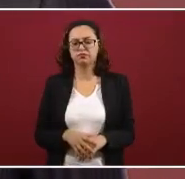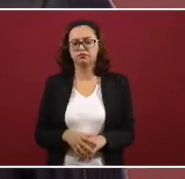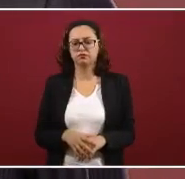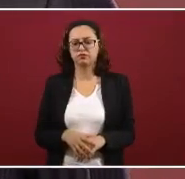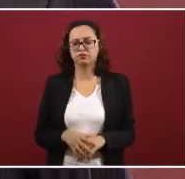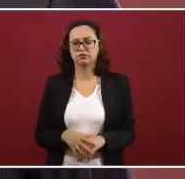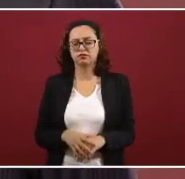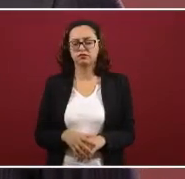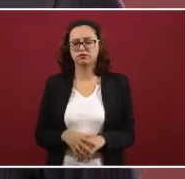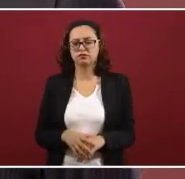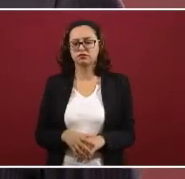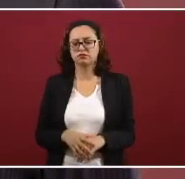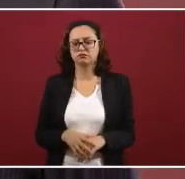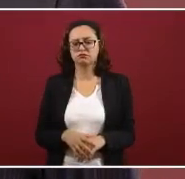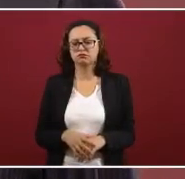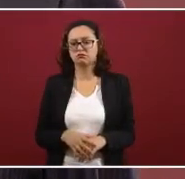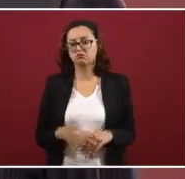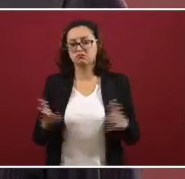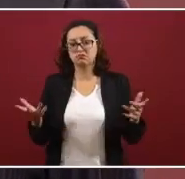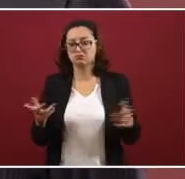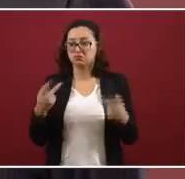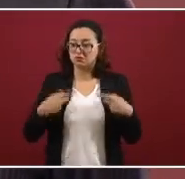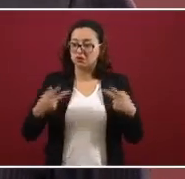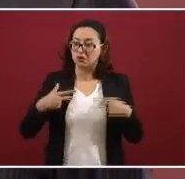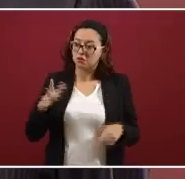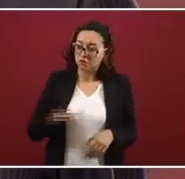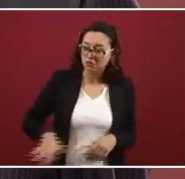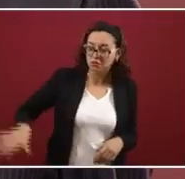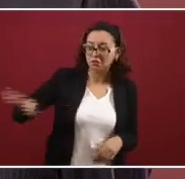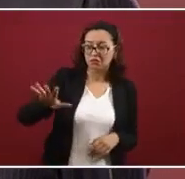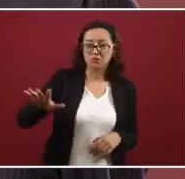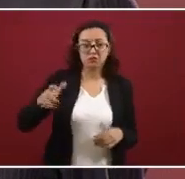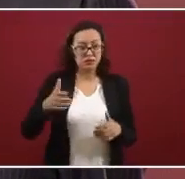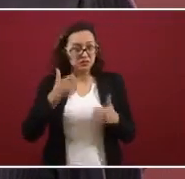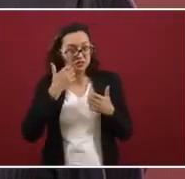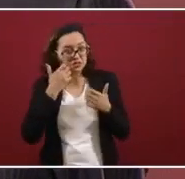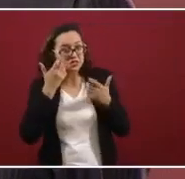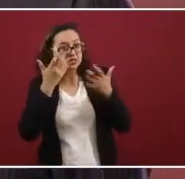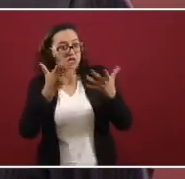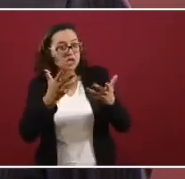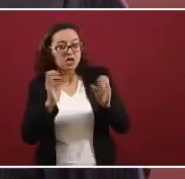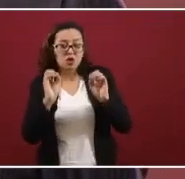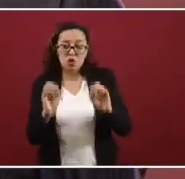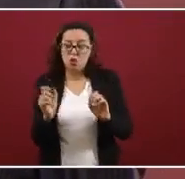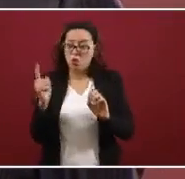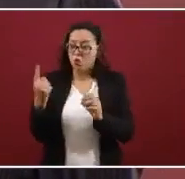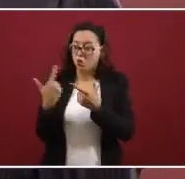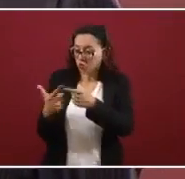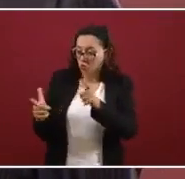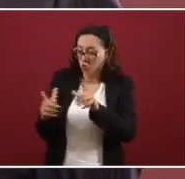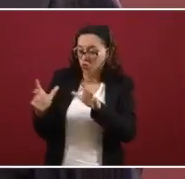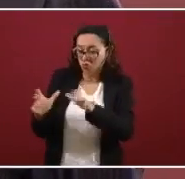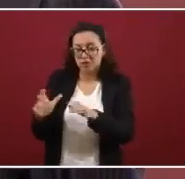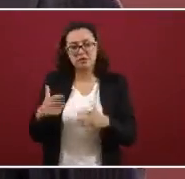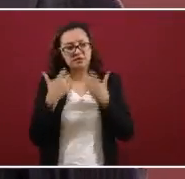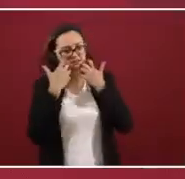solicita el pueblo o un sector de la